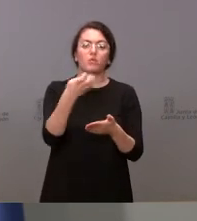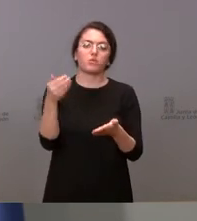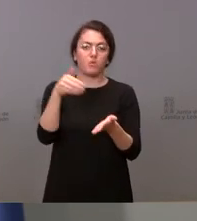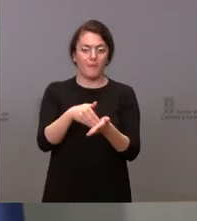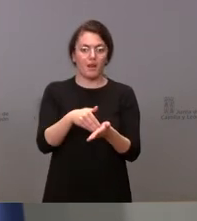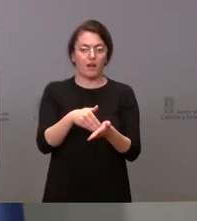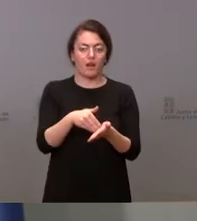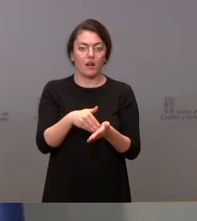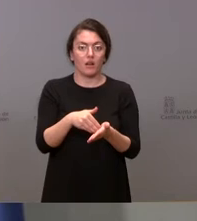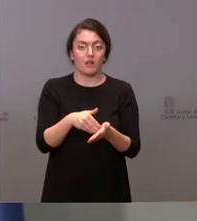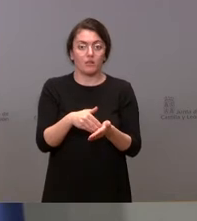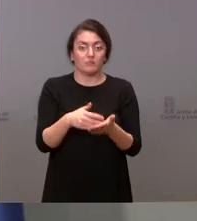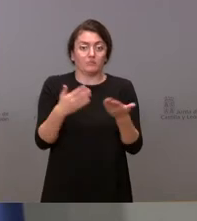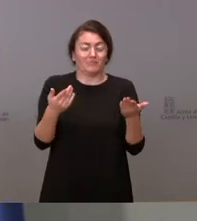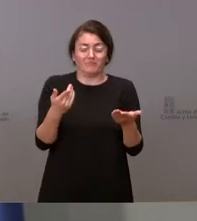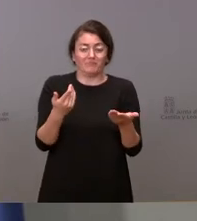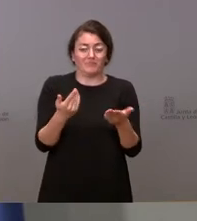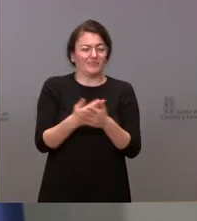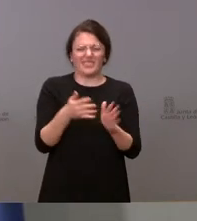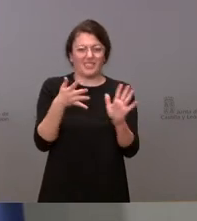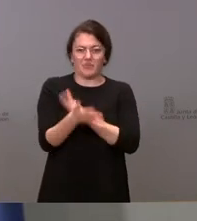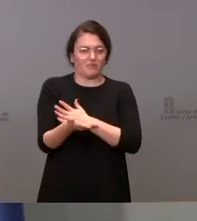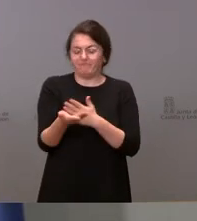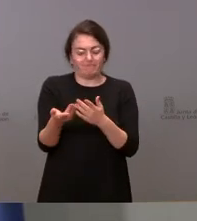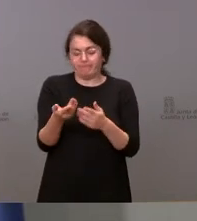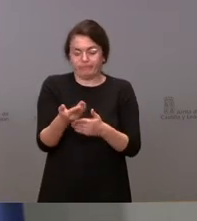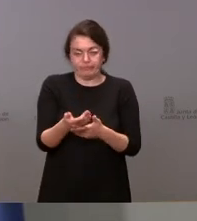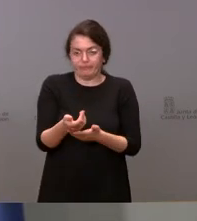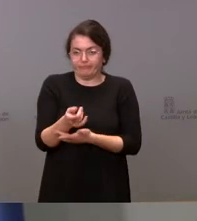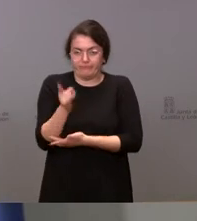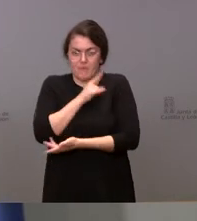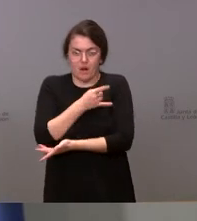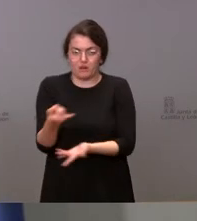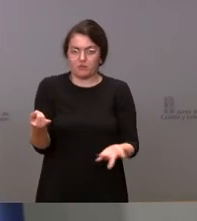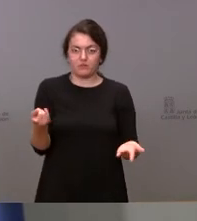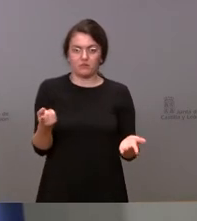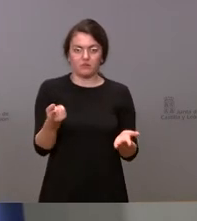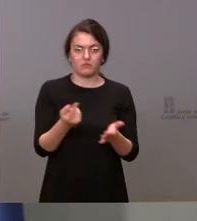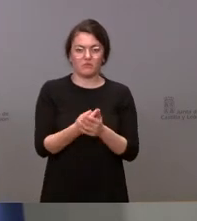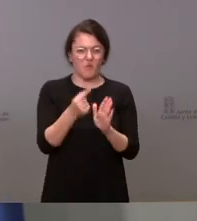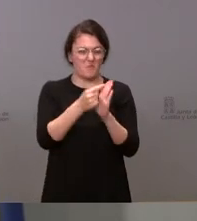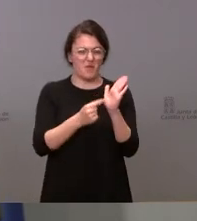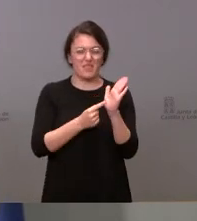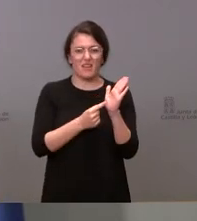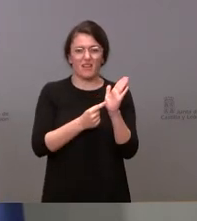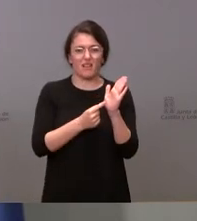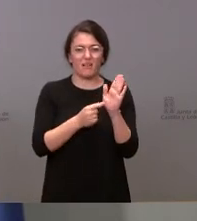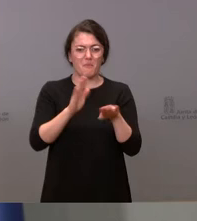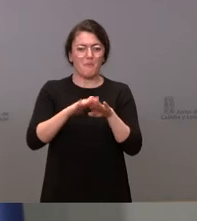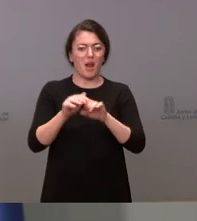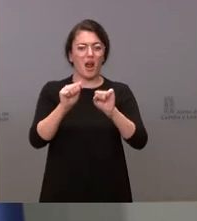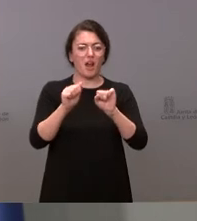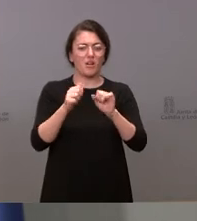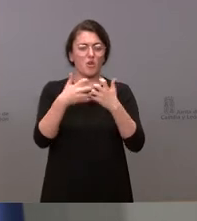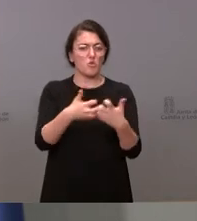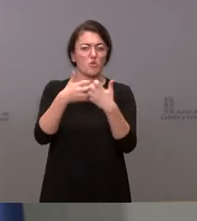señores con 6 millones. Bueno, es un auténtico despropósito, como medida de lucha contra el reto